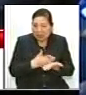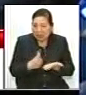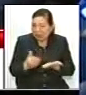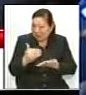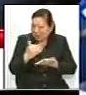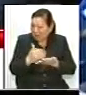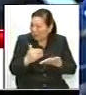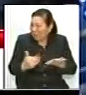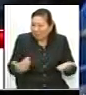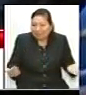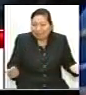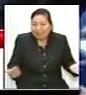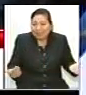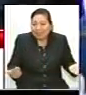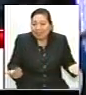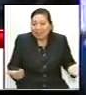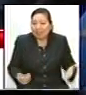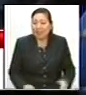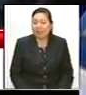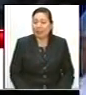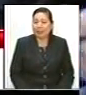agenda.